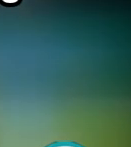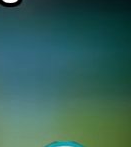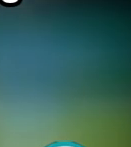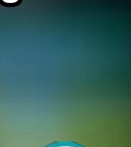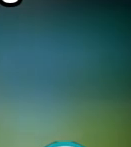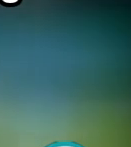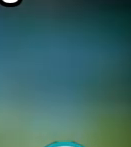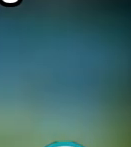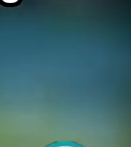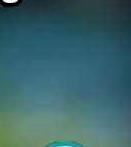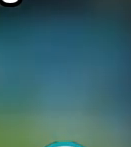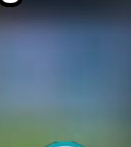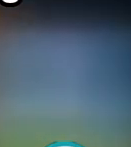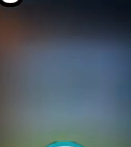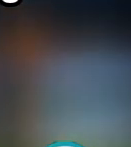Yago Yaguiño.